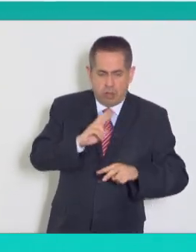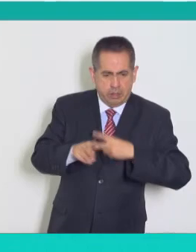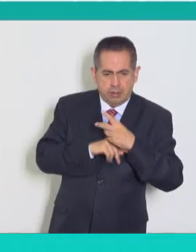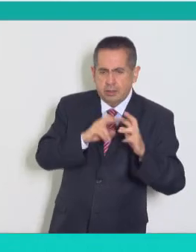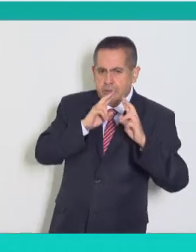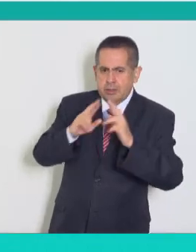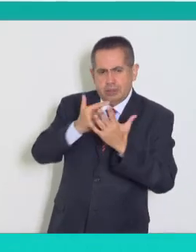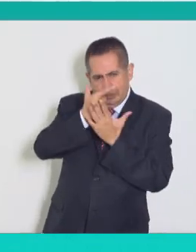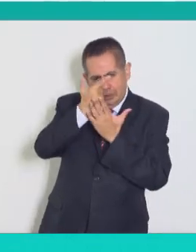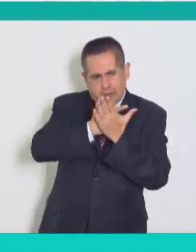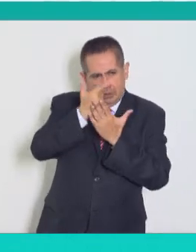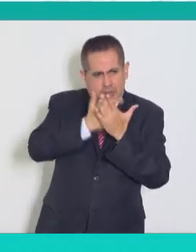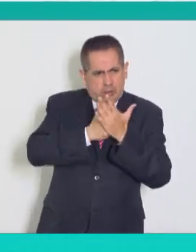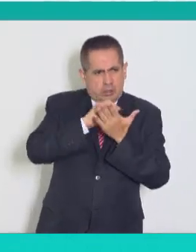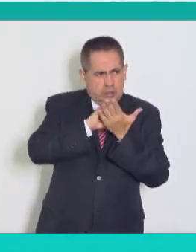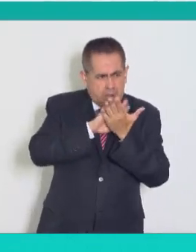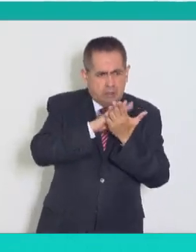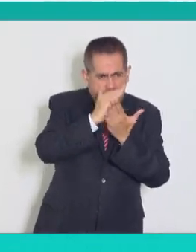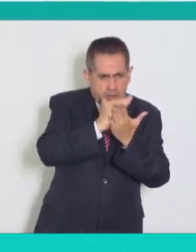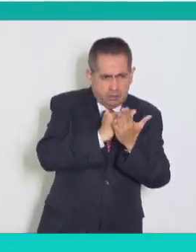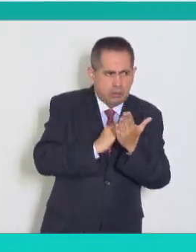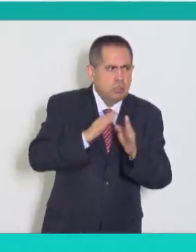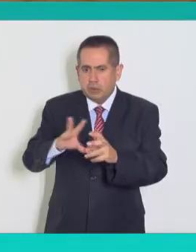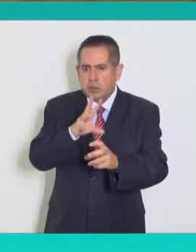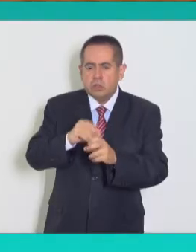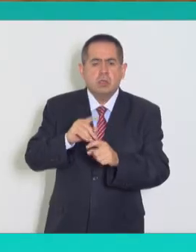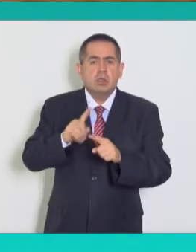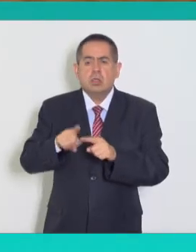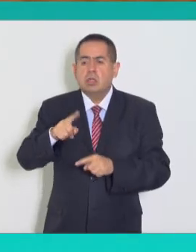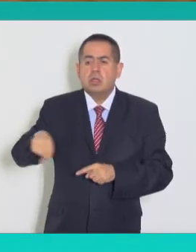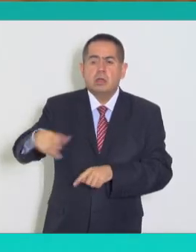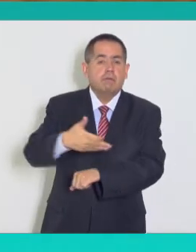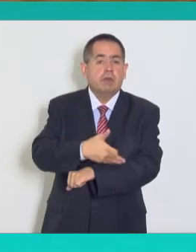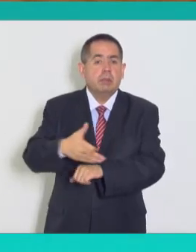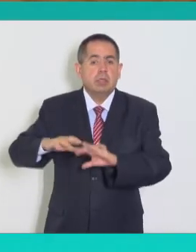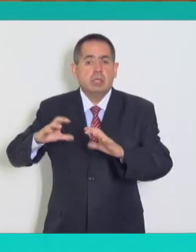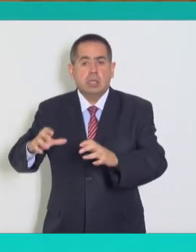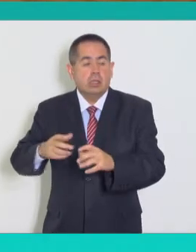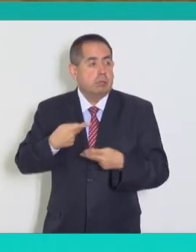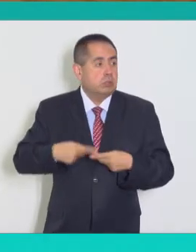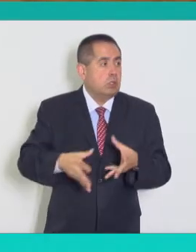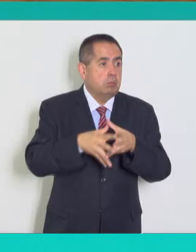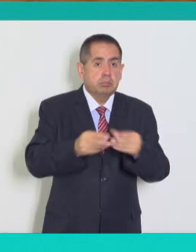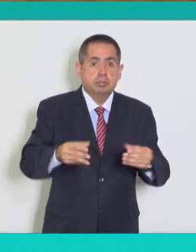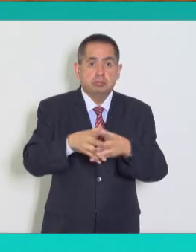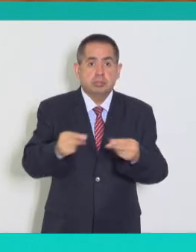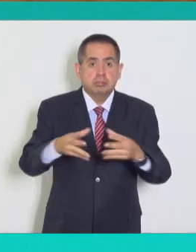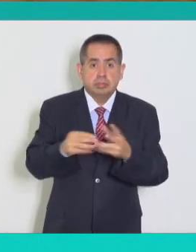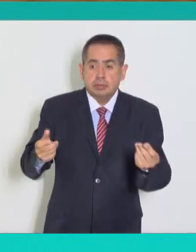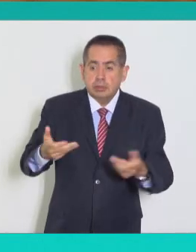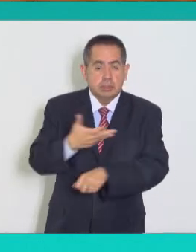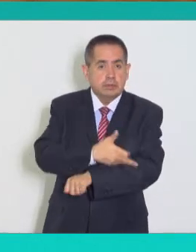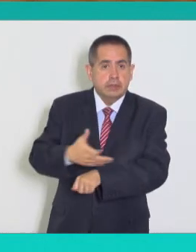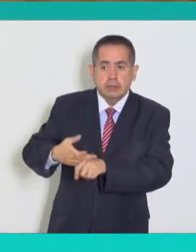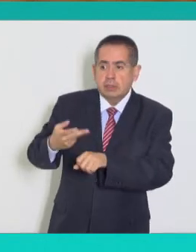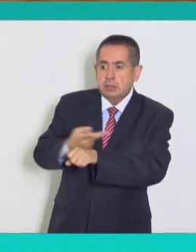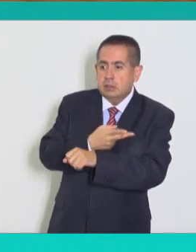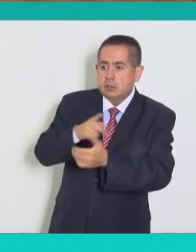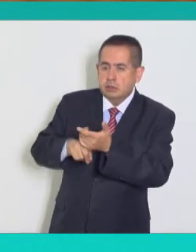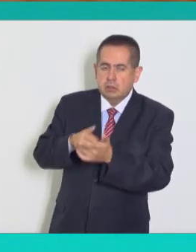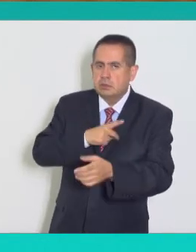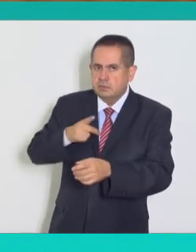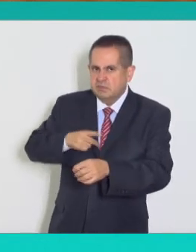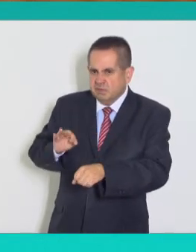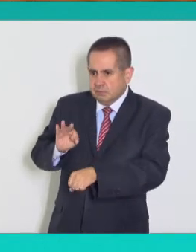manifestando que en el informe rendido por el país a las recomendaciones emitidas por el comité de las naciones unidas contra las desapariciones